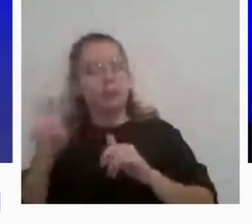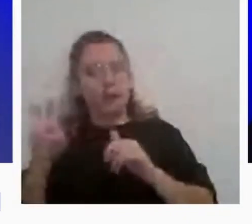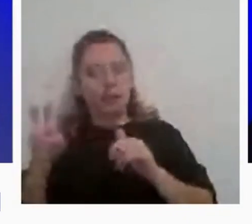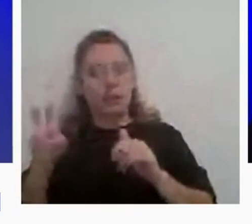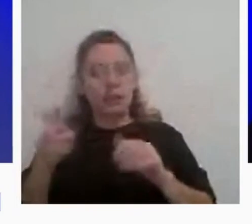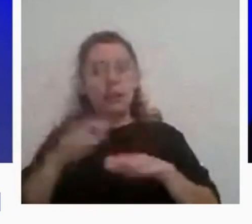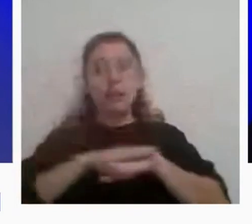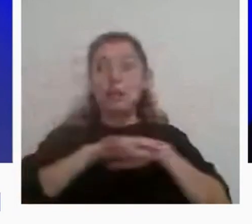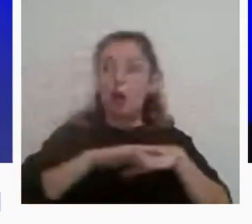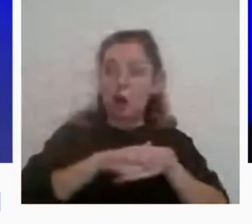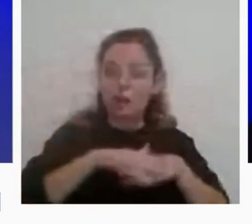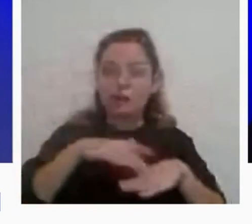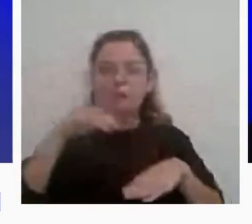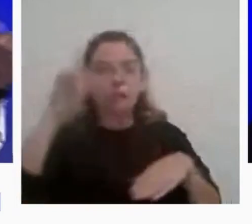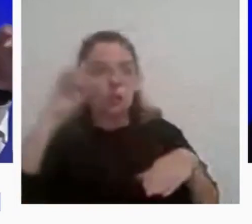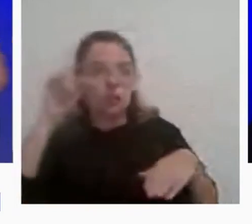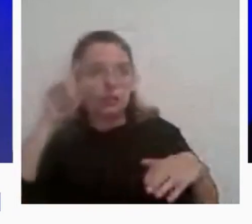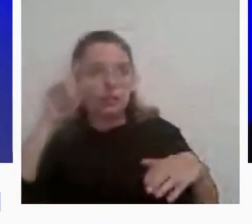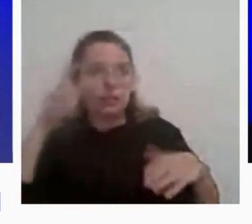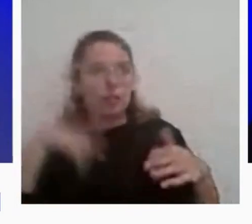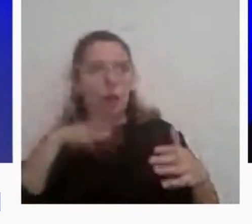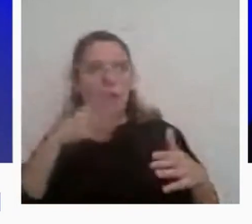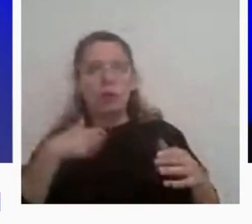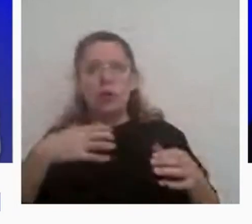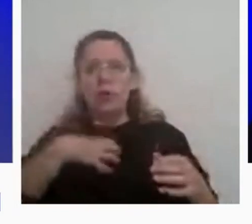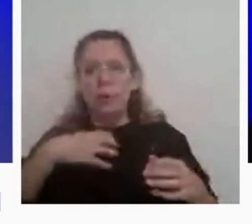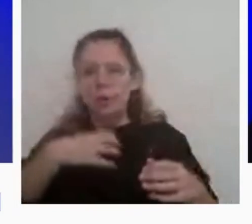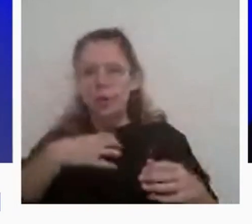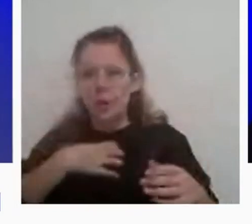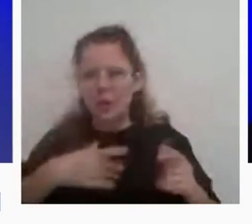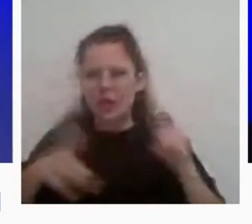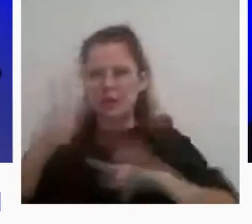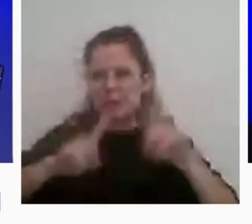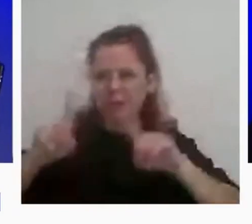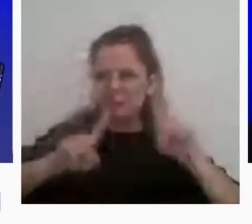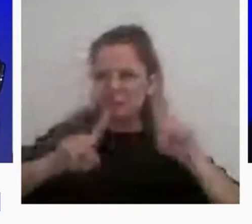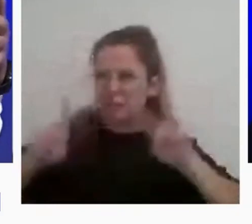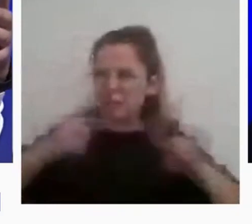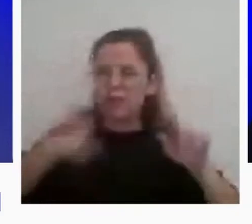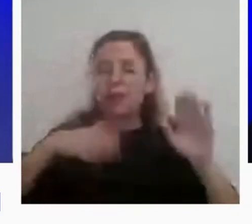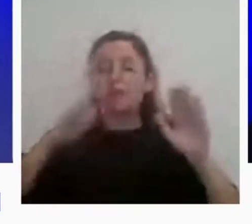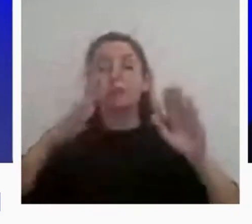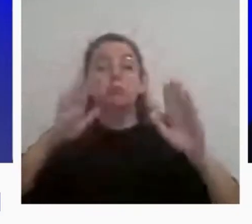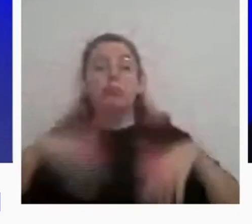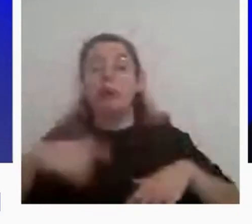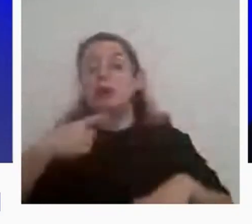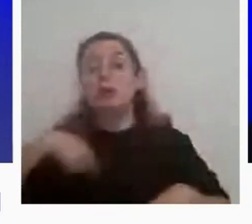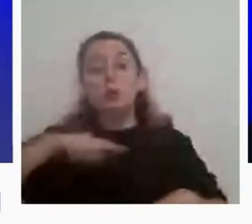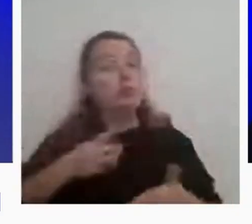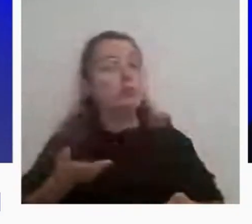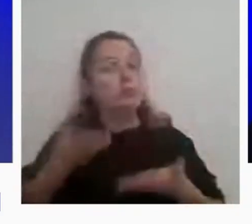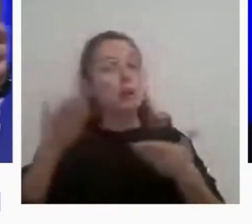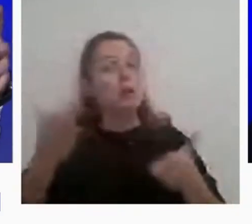sé cómo, estaba como un poco desbordado con eso, ponía aviones completos y bueno, nosotros ayudamos, sobre todo ayudamos en juntar toda la